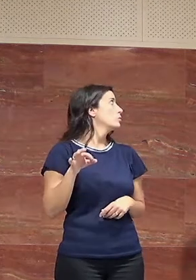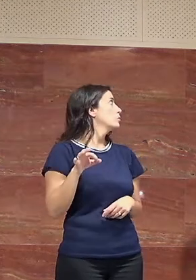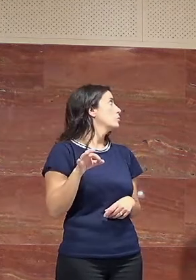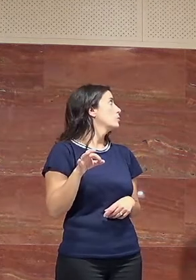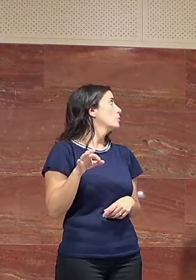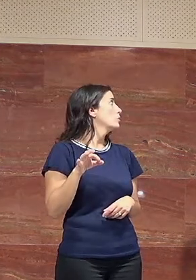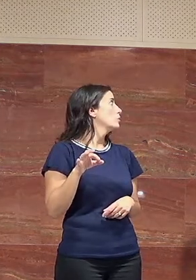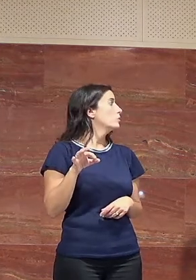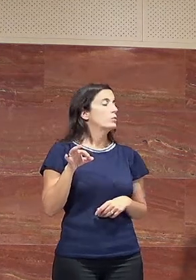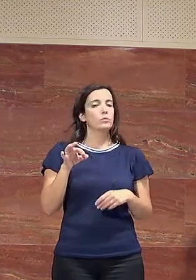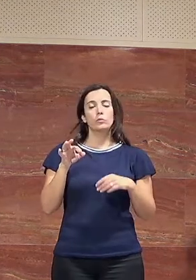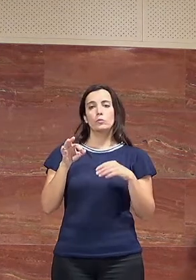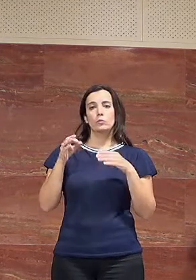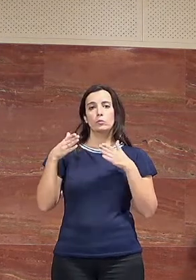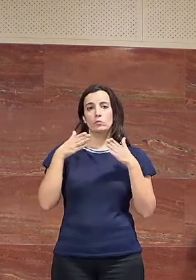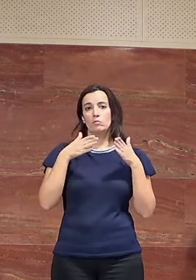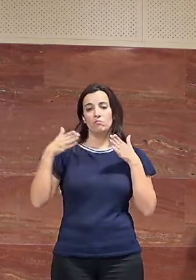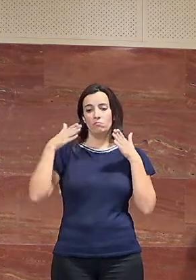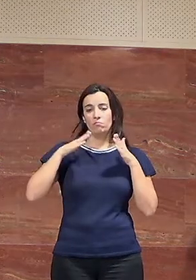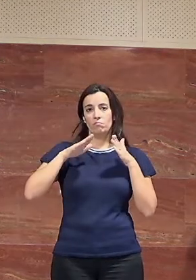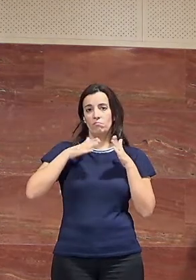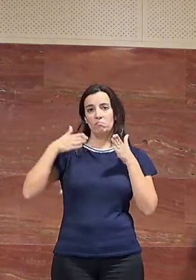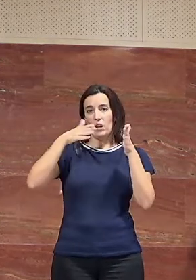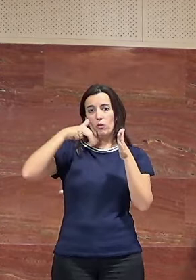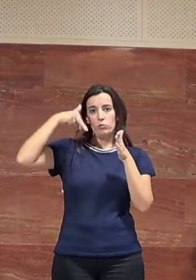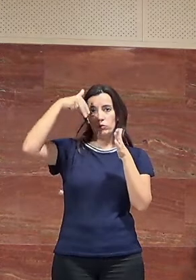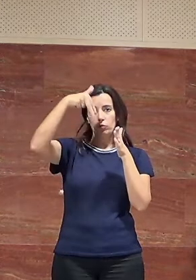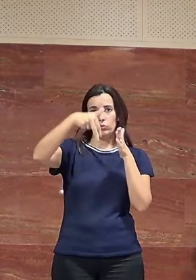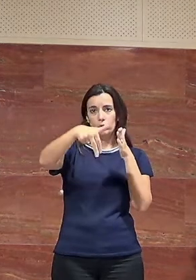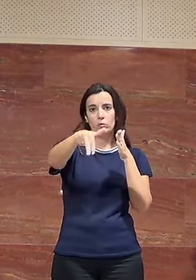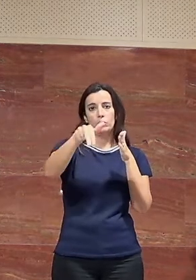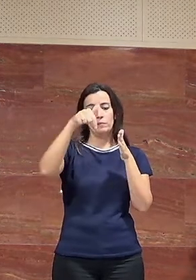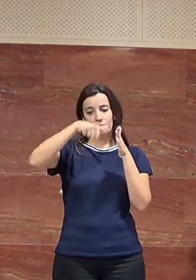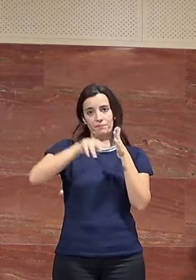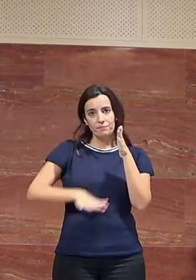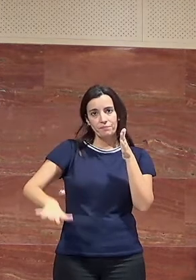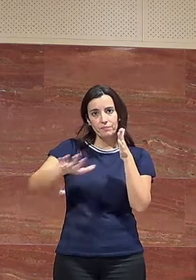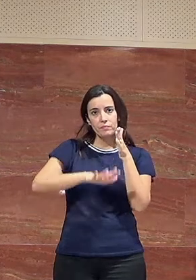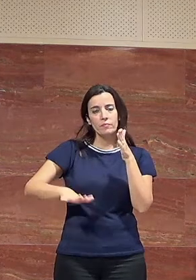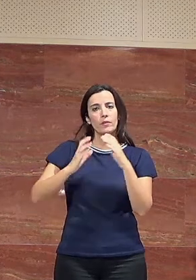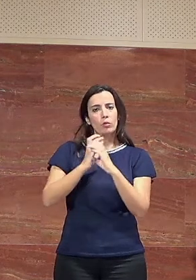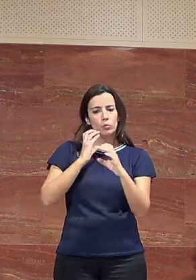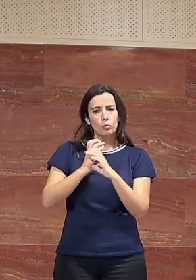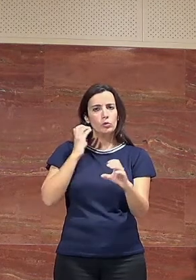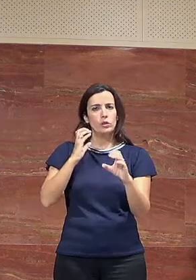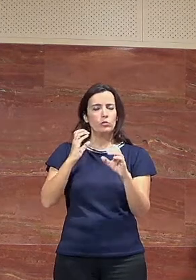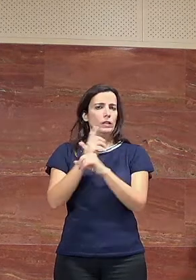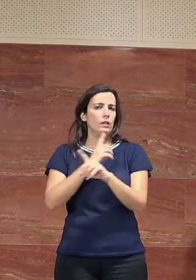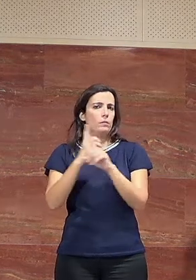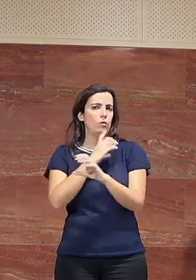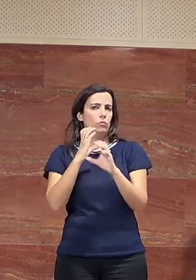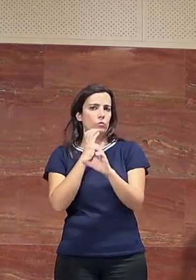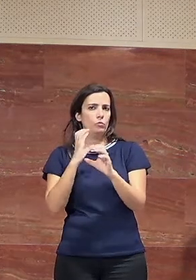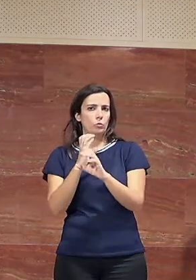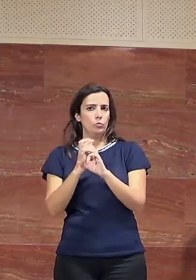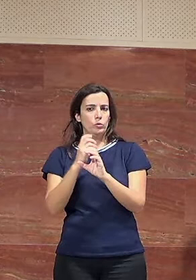viario, un viaducto, que tenía un uso de aparcamiento de autobuses, de estación de autobuses, intercambiador,